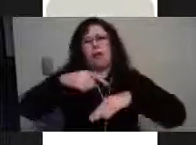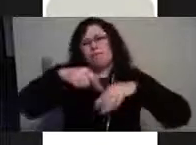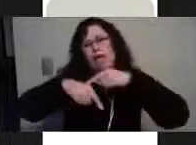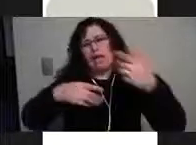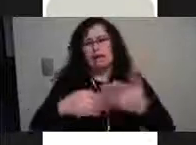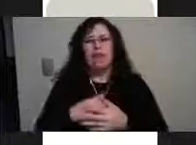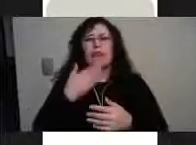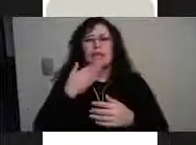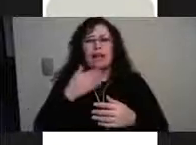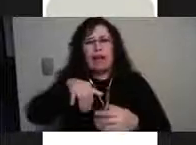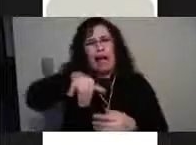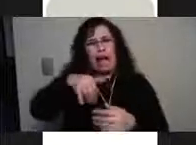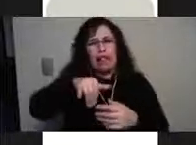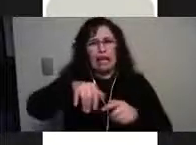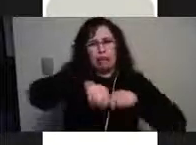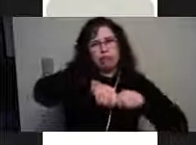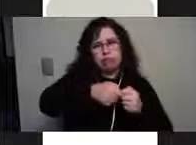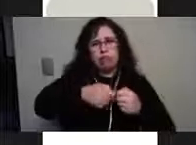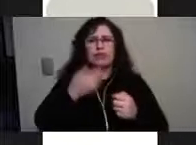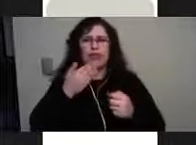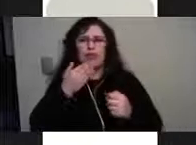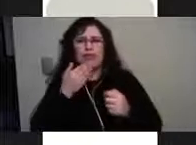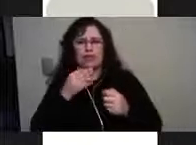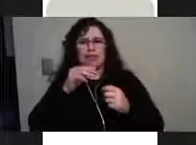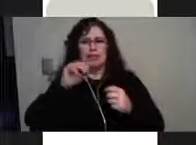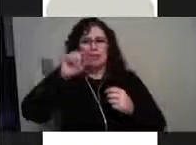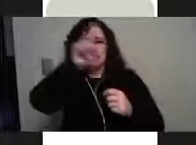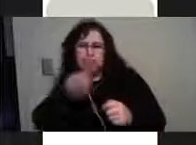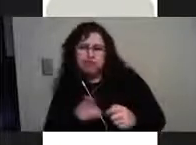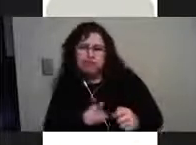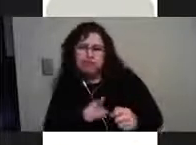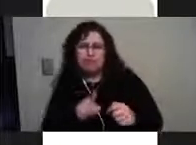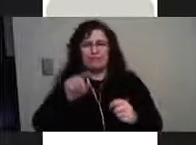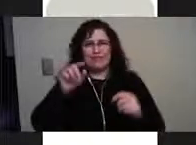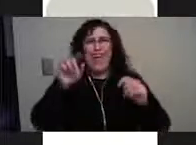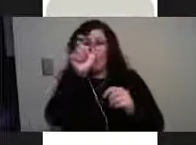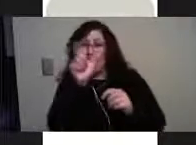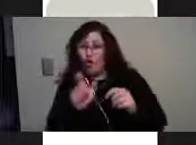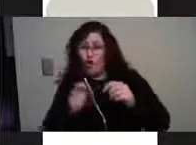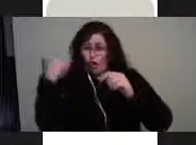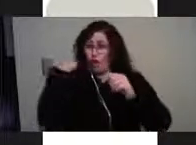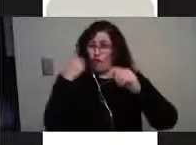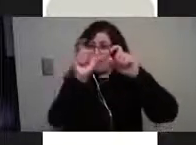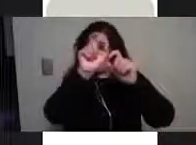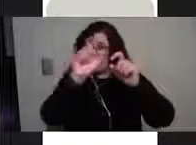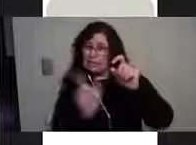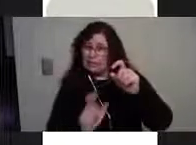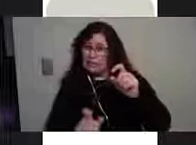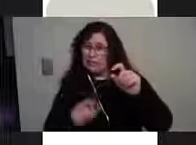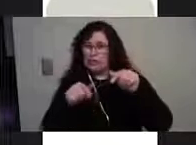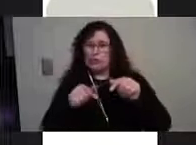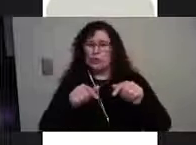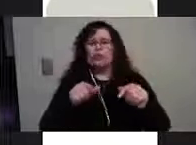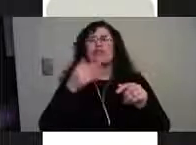displasia de cadera, luxaciones de cadera, escoliosis también es muy frecuente, especialmente en niños con muchísima espasticidad, en los niños